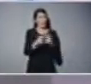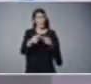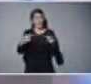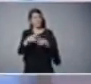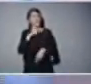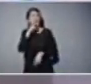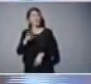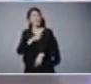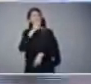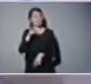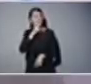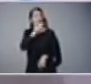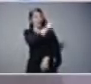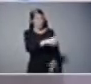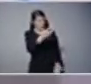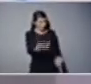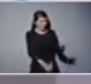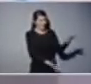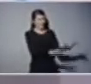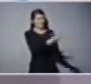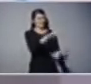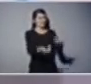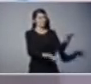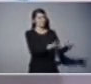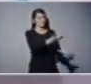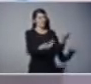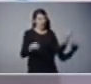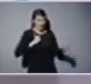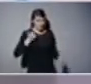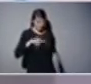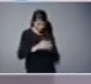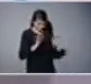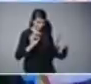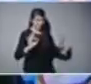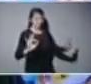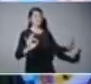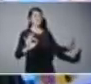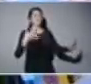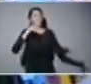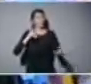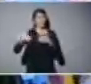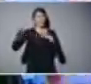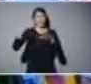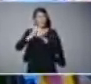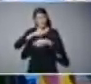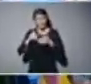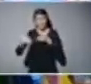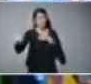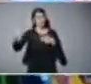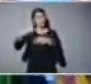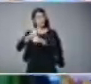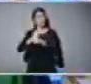habichuela. Cocinero, cocinero, aprovecha la ocasión, que el futuro es muy oscuro, que el futuro es muy